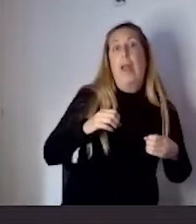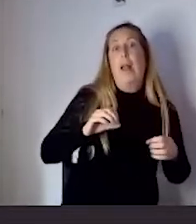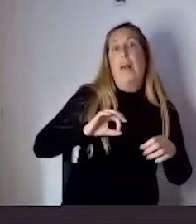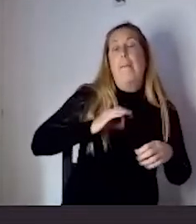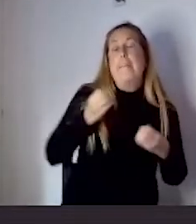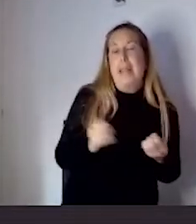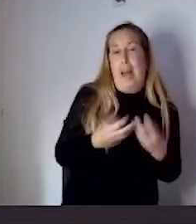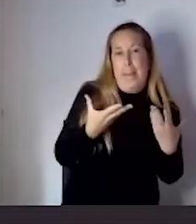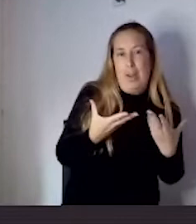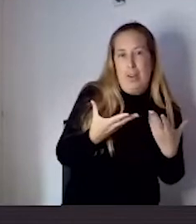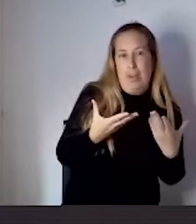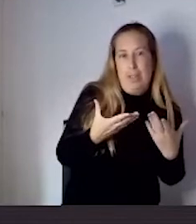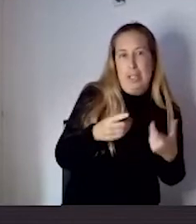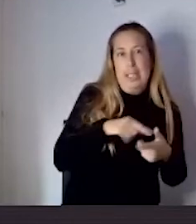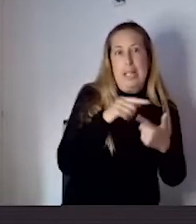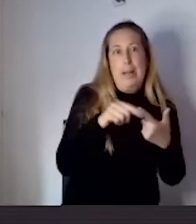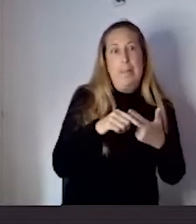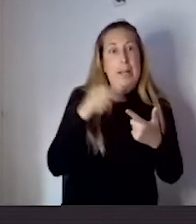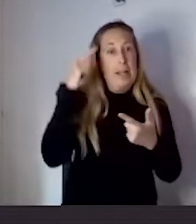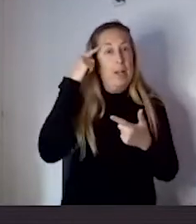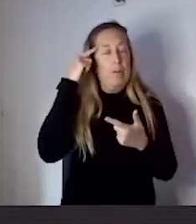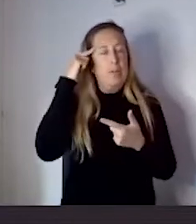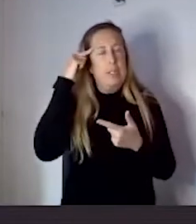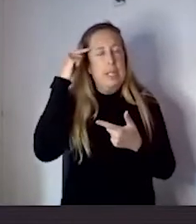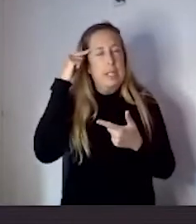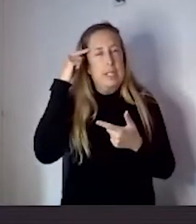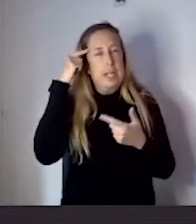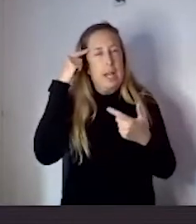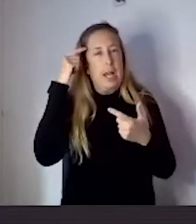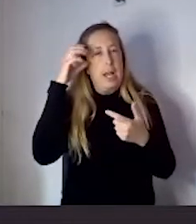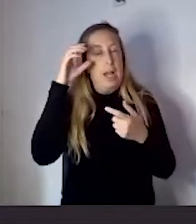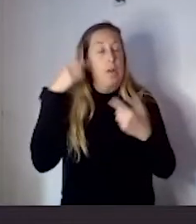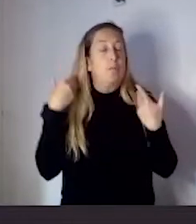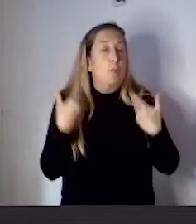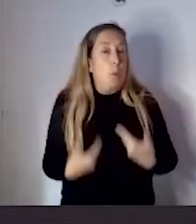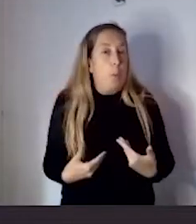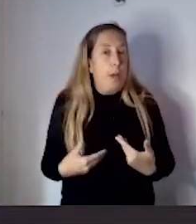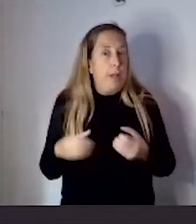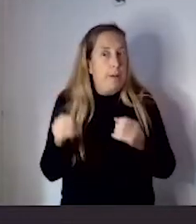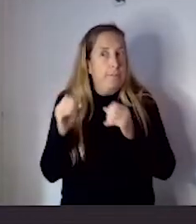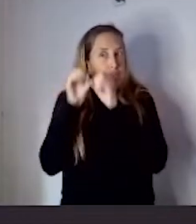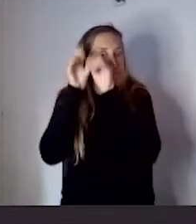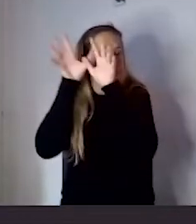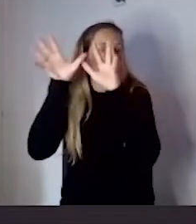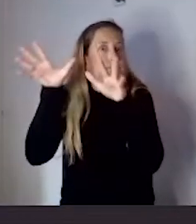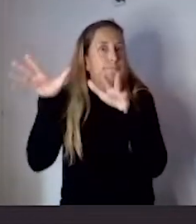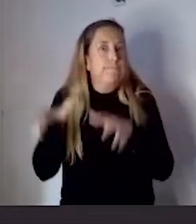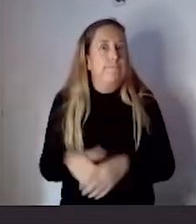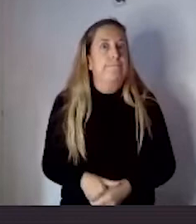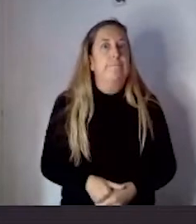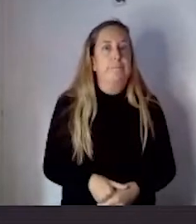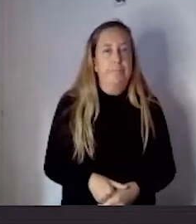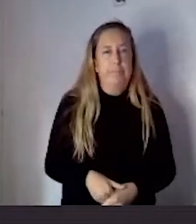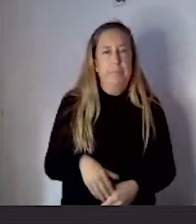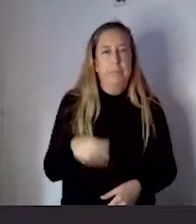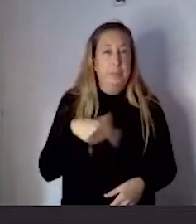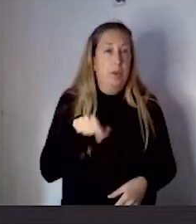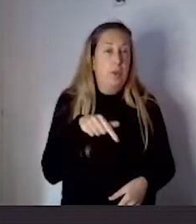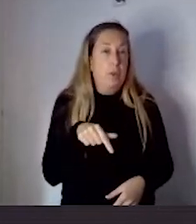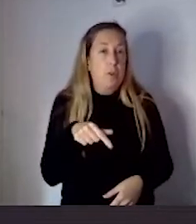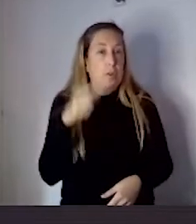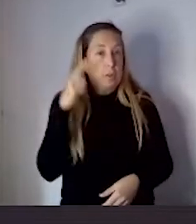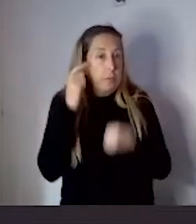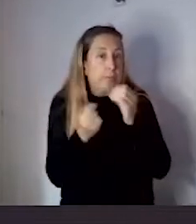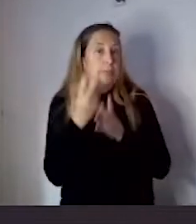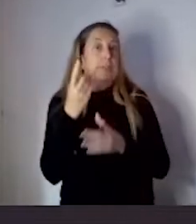expandir la conciencia humana nosotros creamos una colección de 144 bienes digitales o en este es